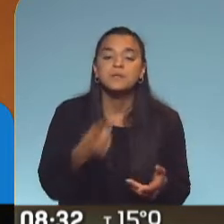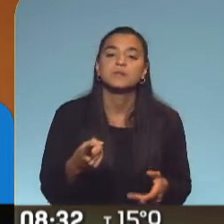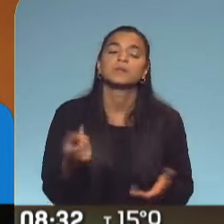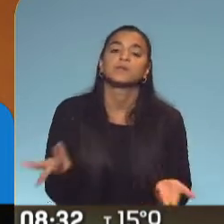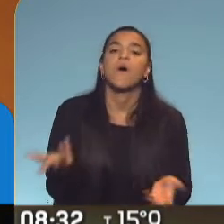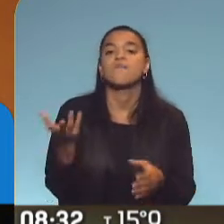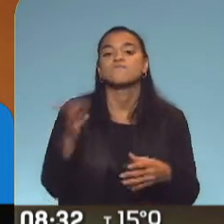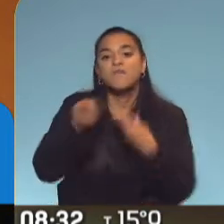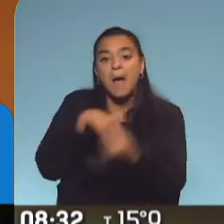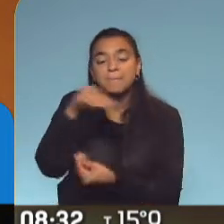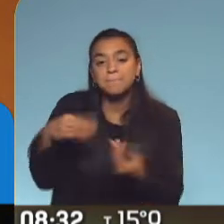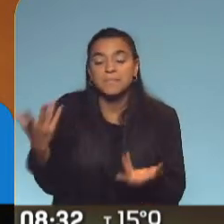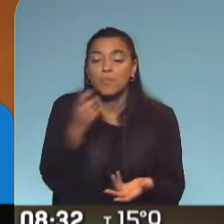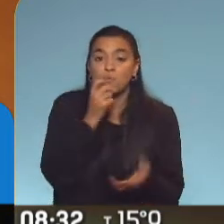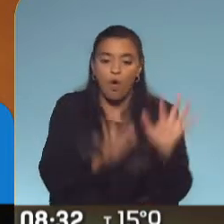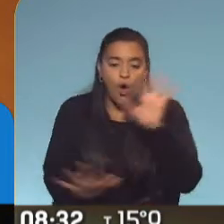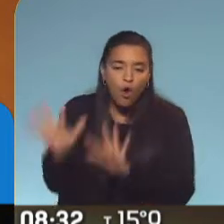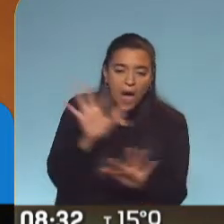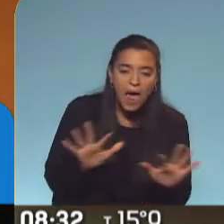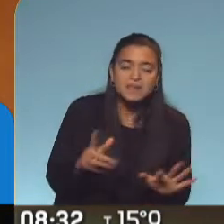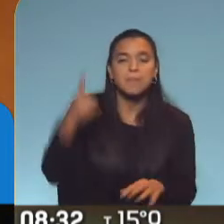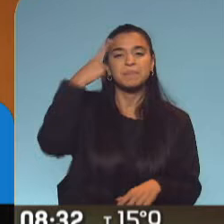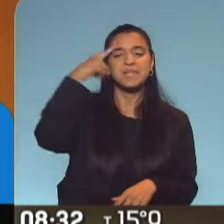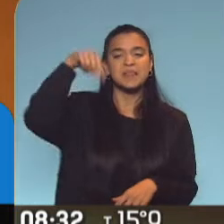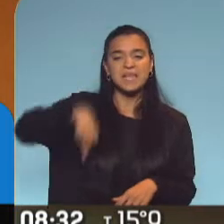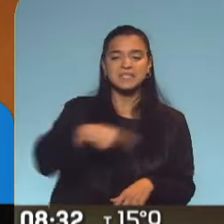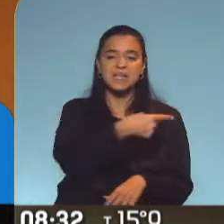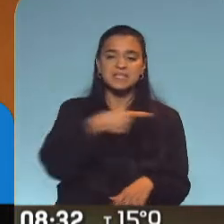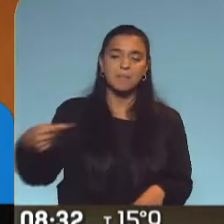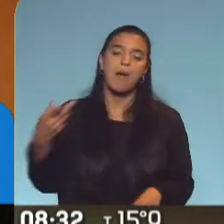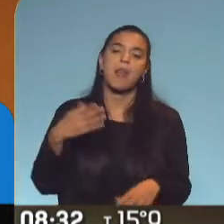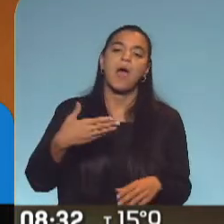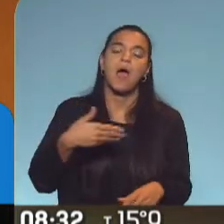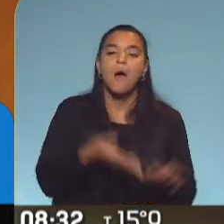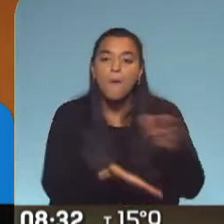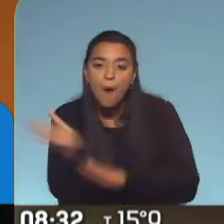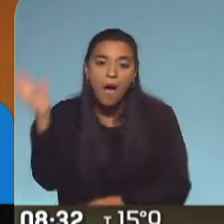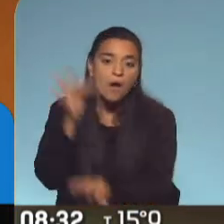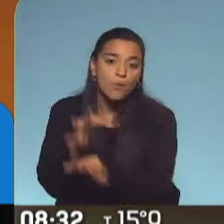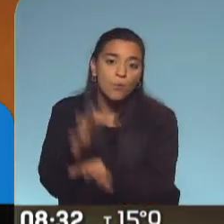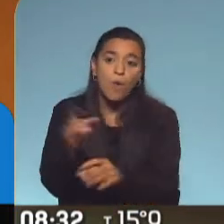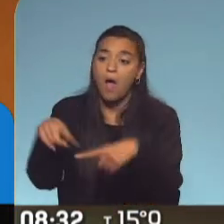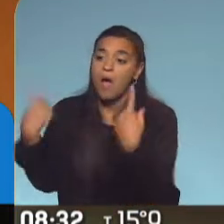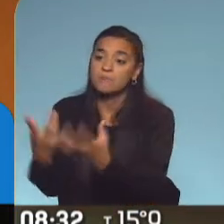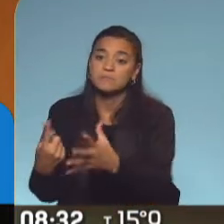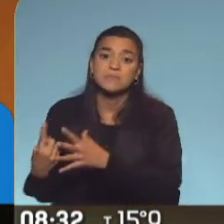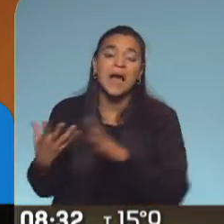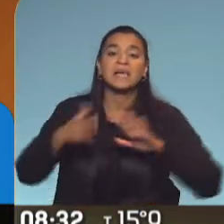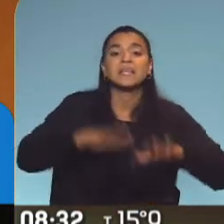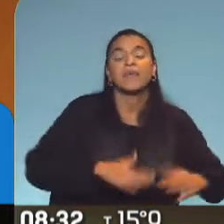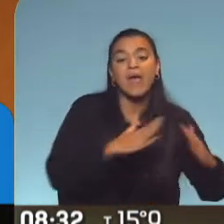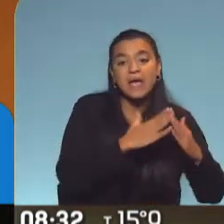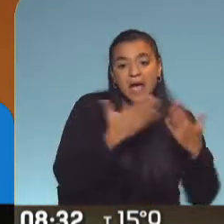familiar, ¿no? Porque uno se organizó pensando que esta semana nuestros hijos van a ir a la escuela y hay que aislar el aula y se quedan en casa. Pero